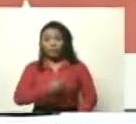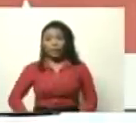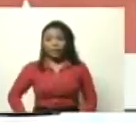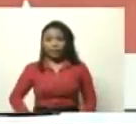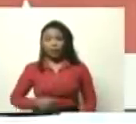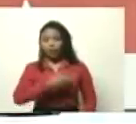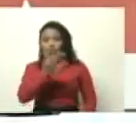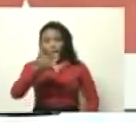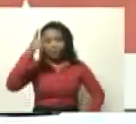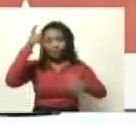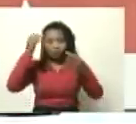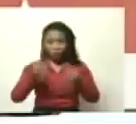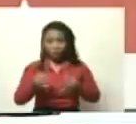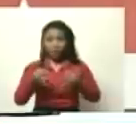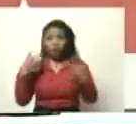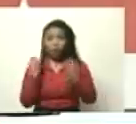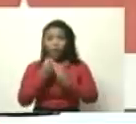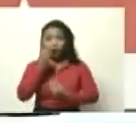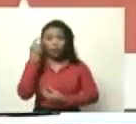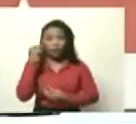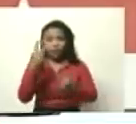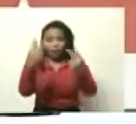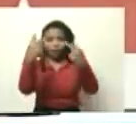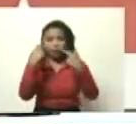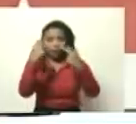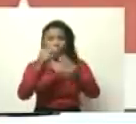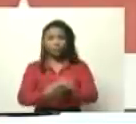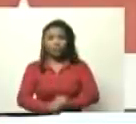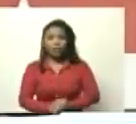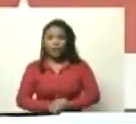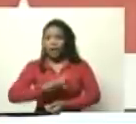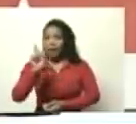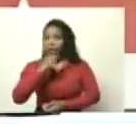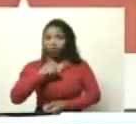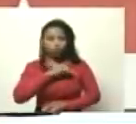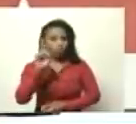la seguridad, compañeros y compañeras que nos escuchan, que no vamos a fallar.